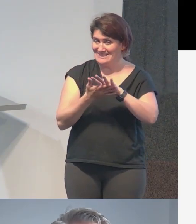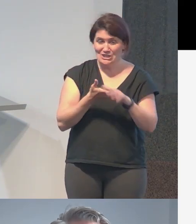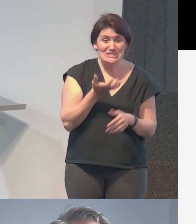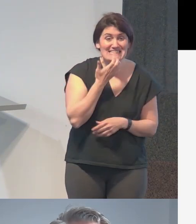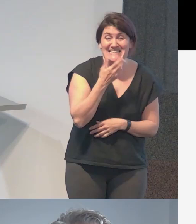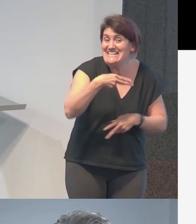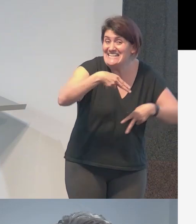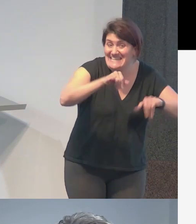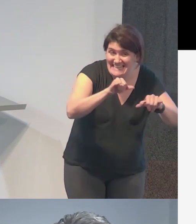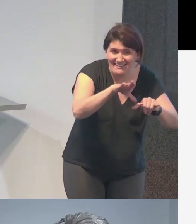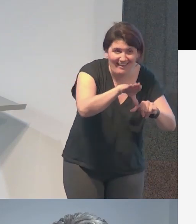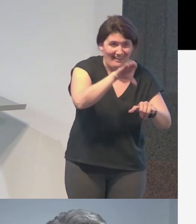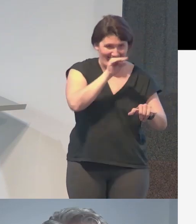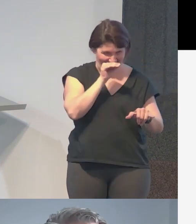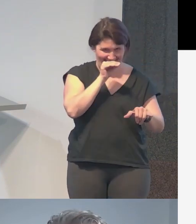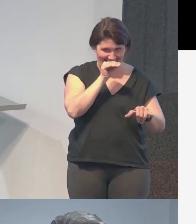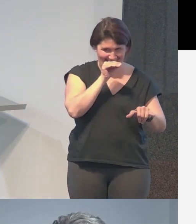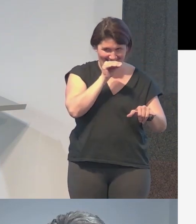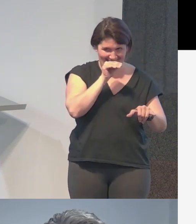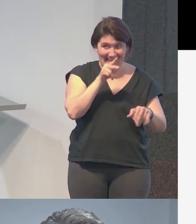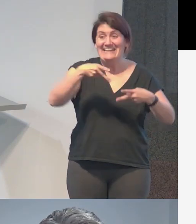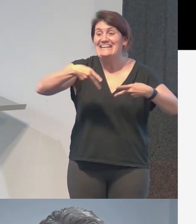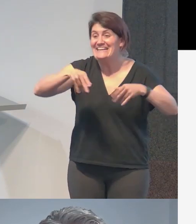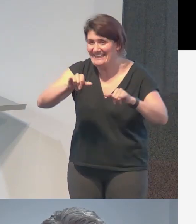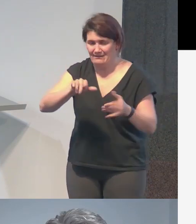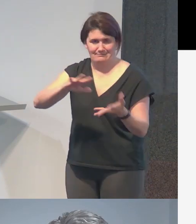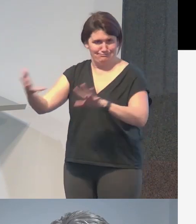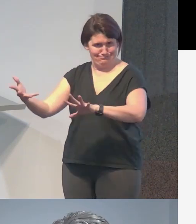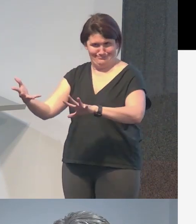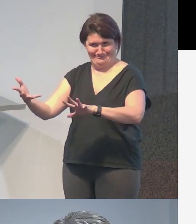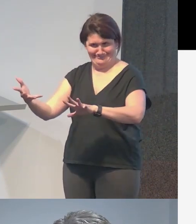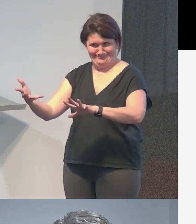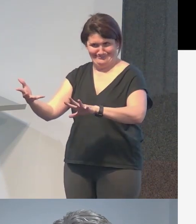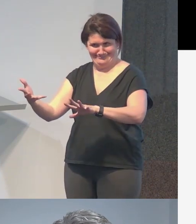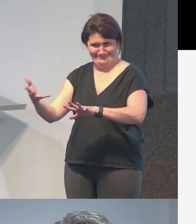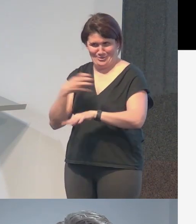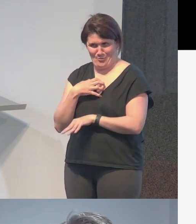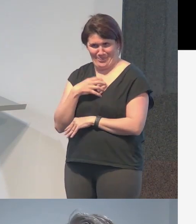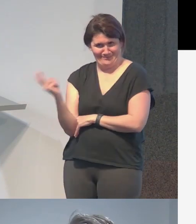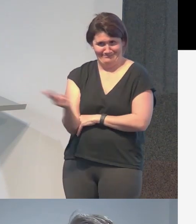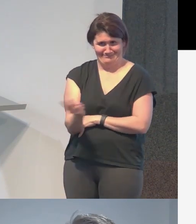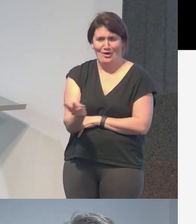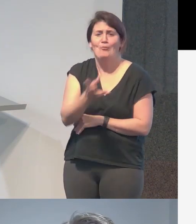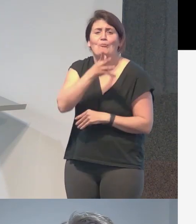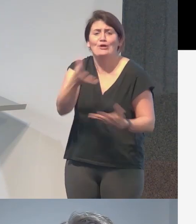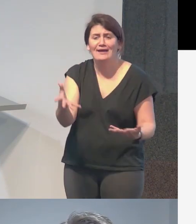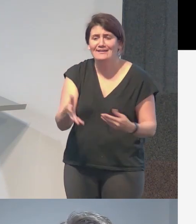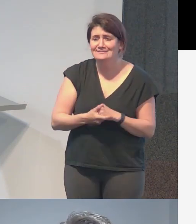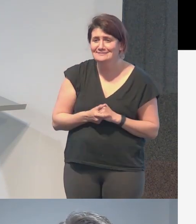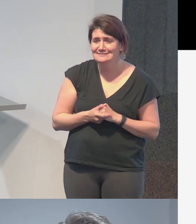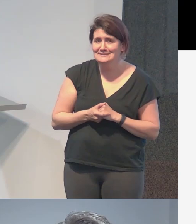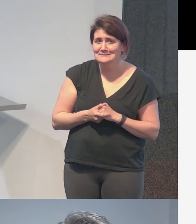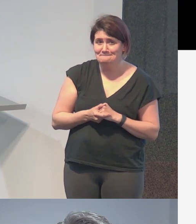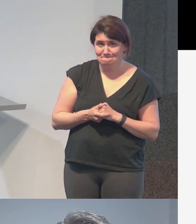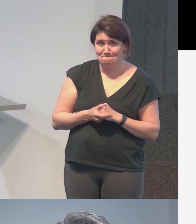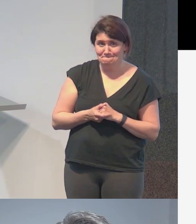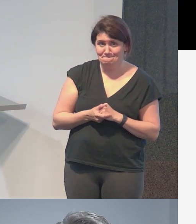lengua de signos ni es capaz de producir la lengua de signos. ¿Por qué no?